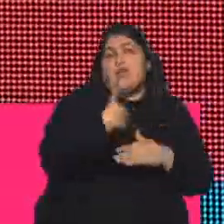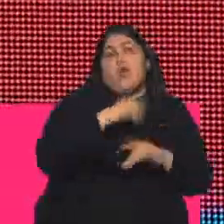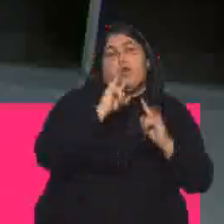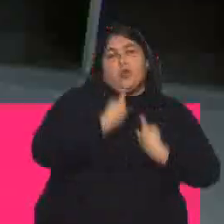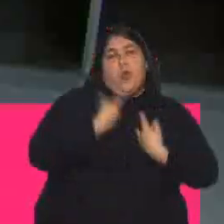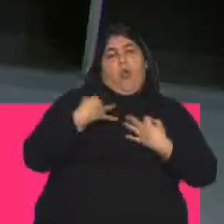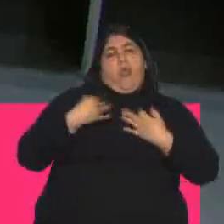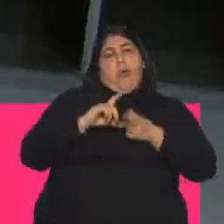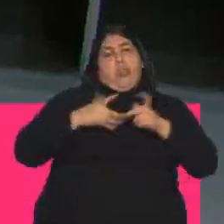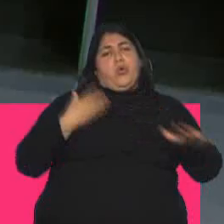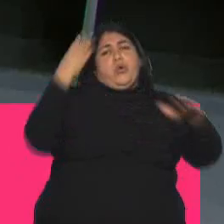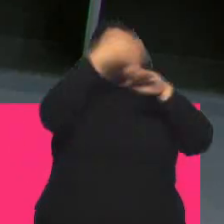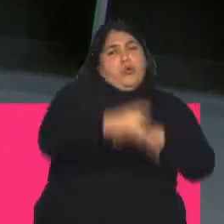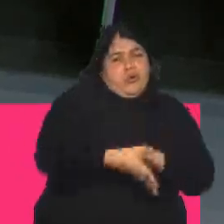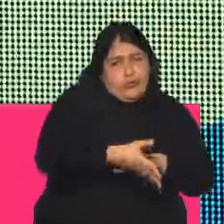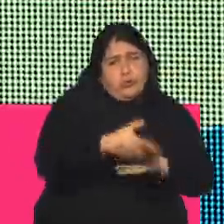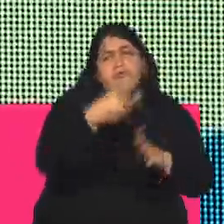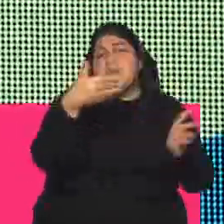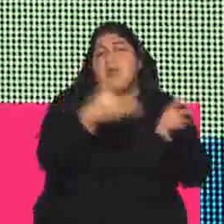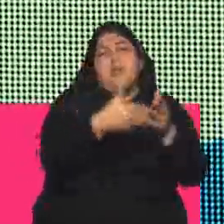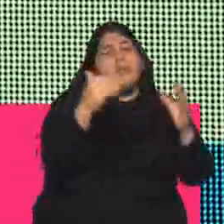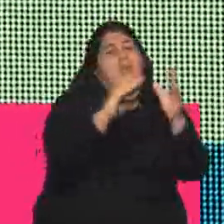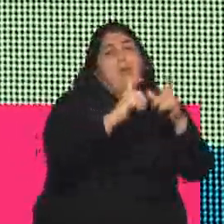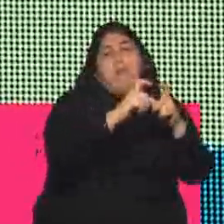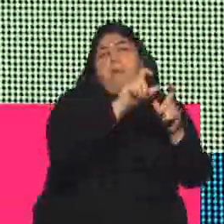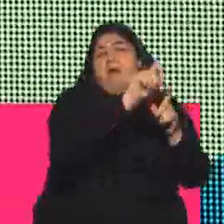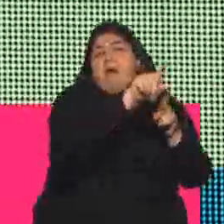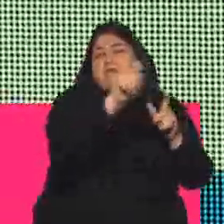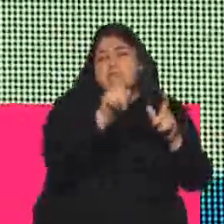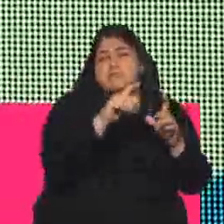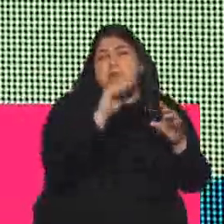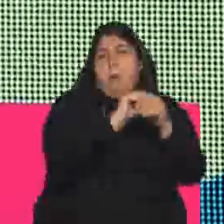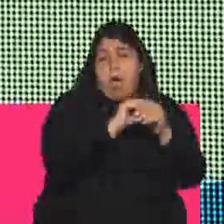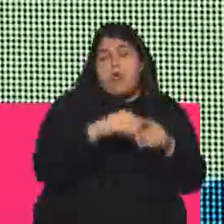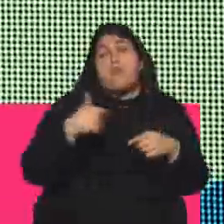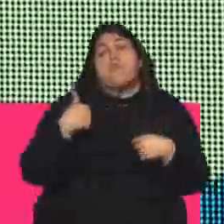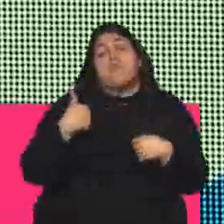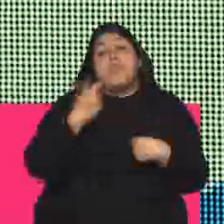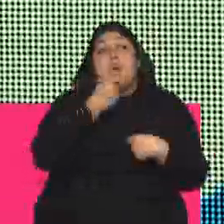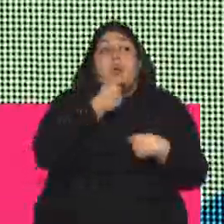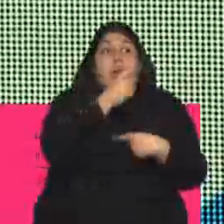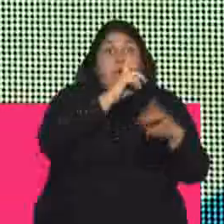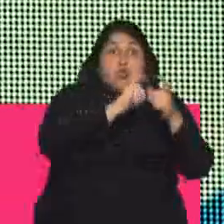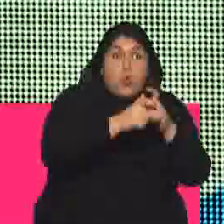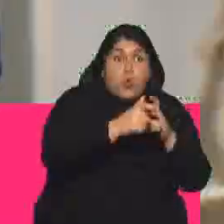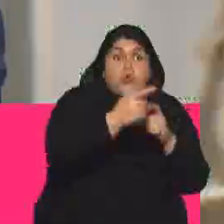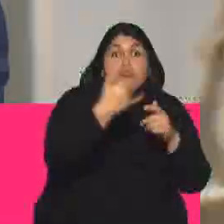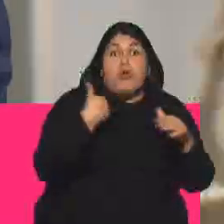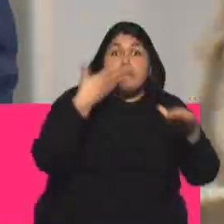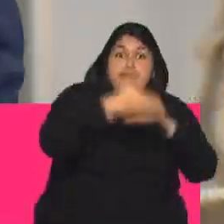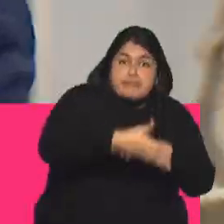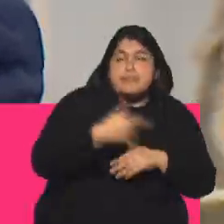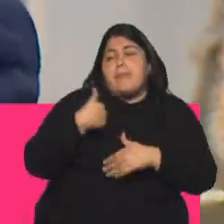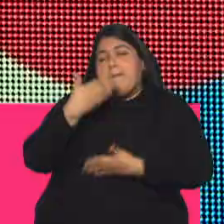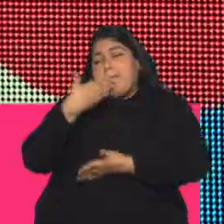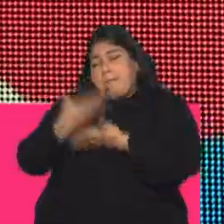pedir turno, ¿no? Pedís turno con la parte comercial, vas con todos los papeles, con tu recibo de sueldo, con todo, digo, vas con todo. Si